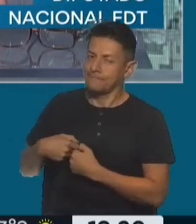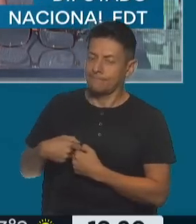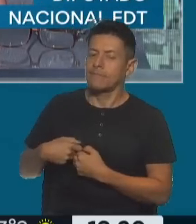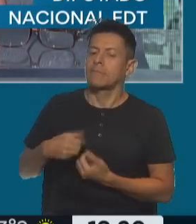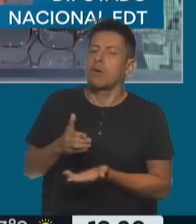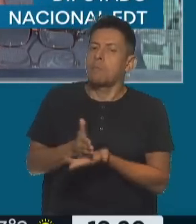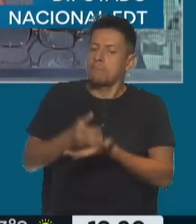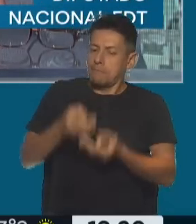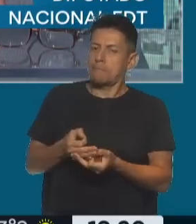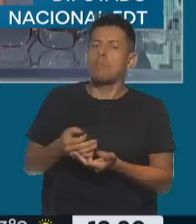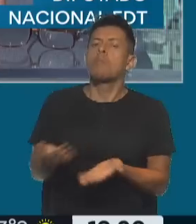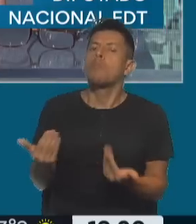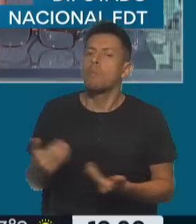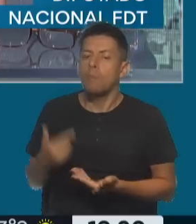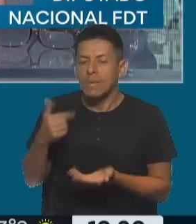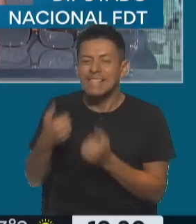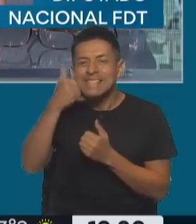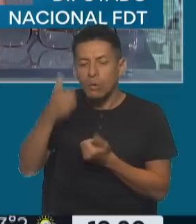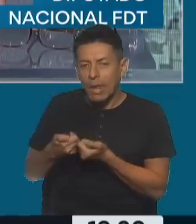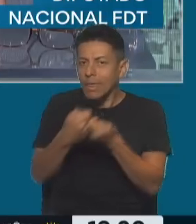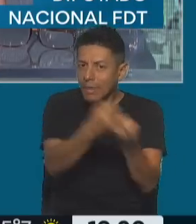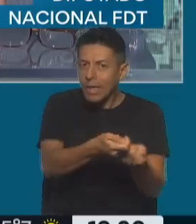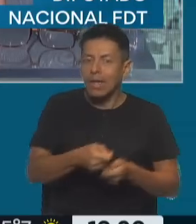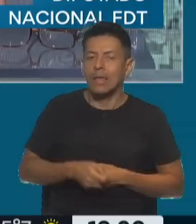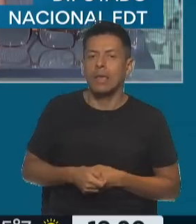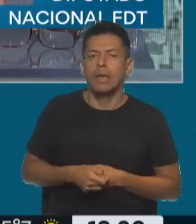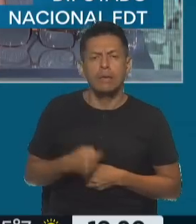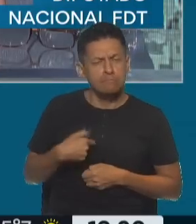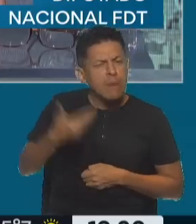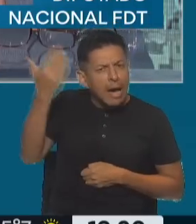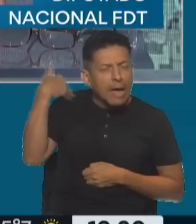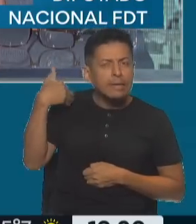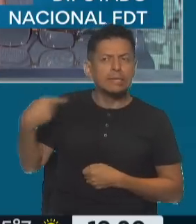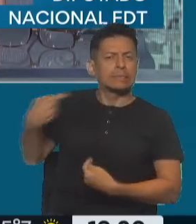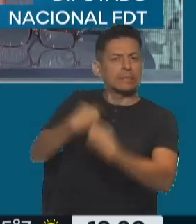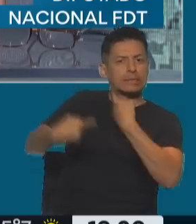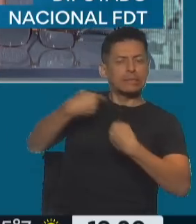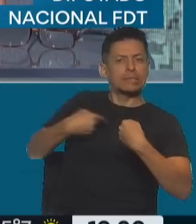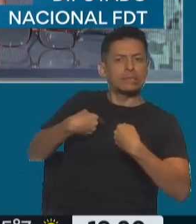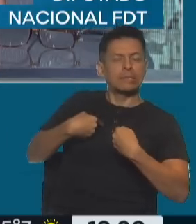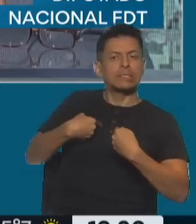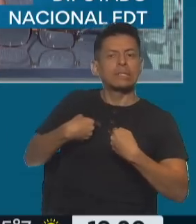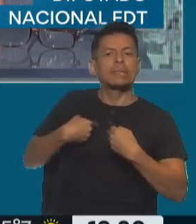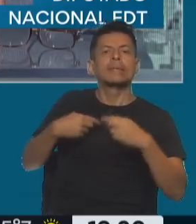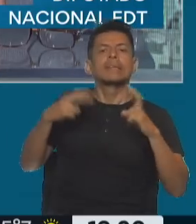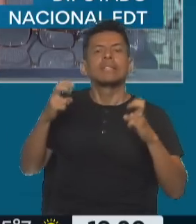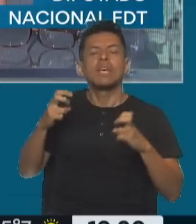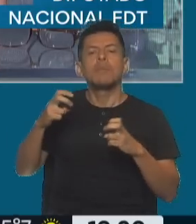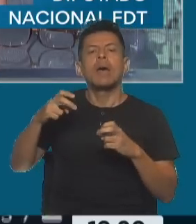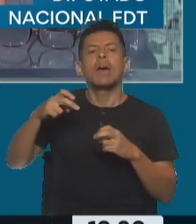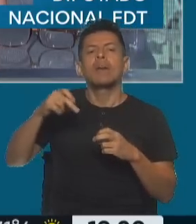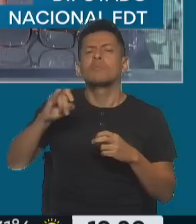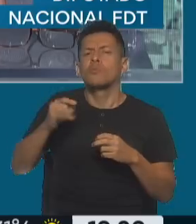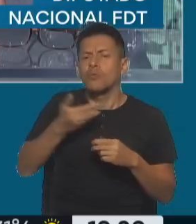muestra entregando los celulares. A mí alguna vez me quisieron ensuciar, con el famoso tema PUF, el